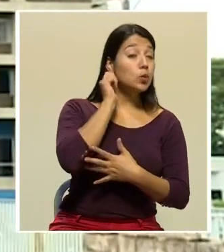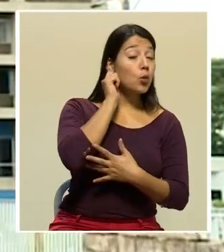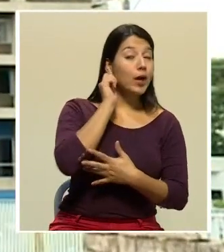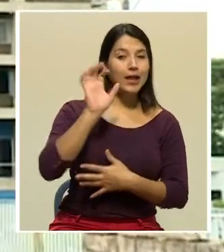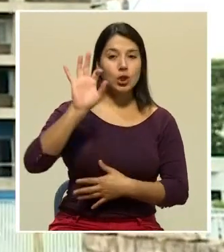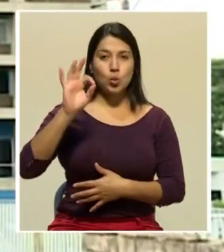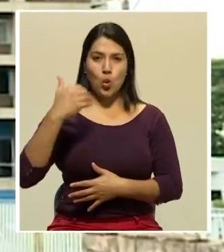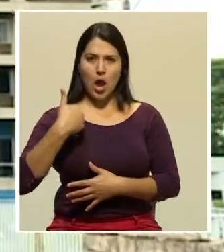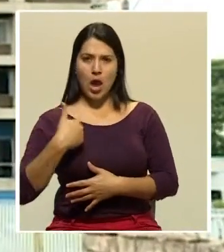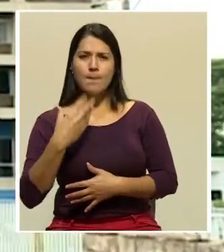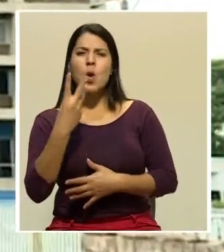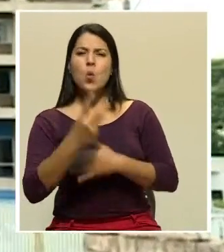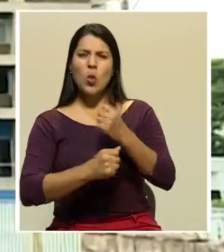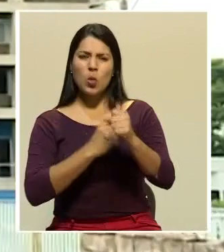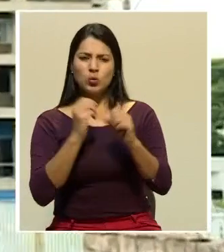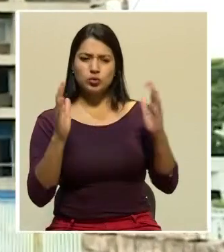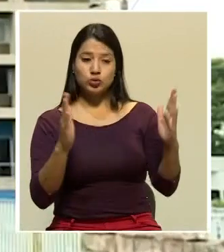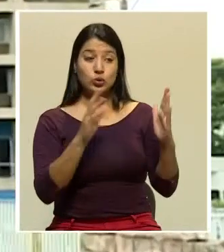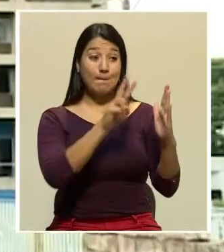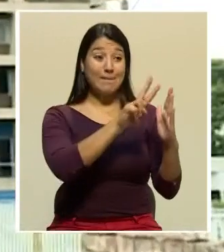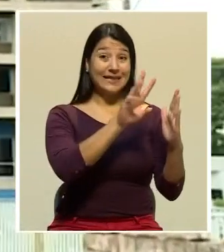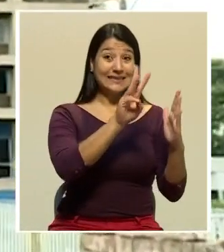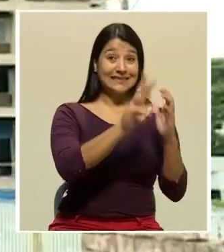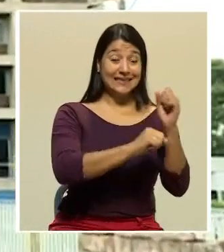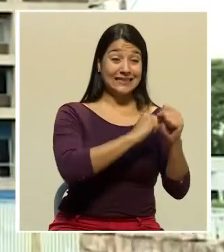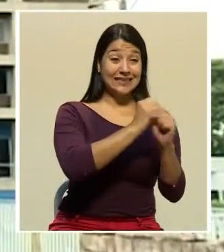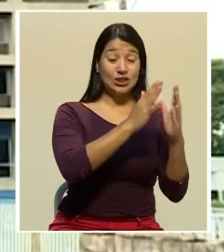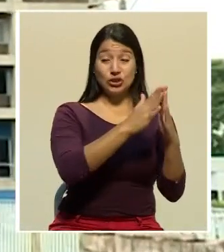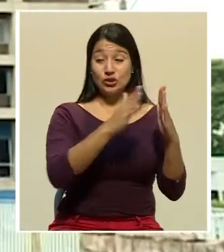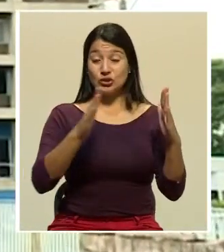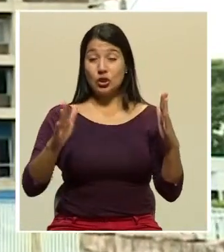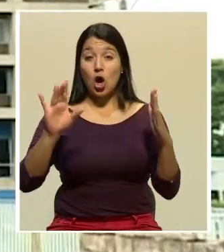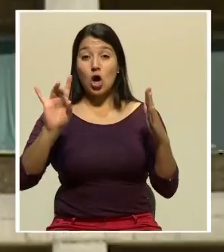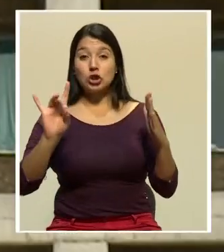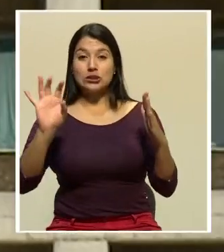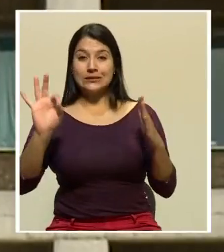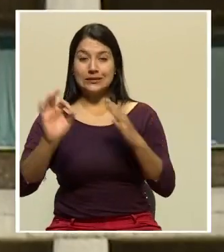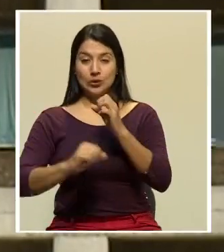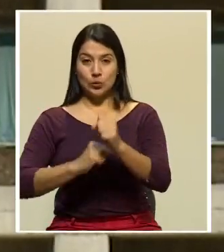un rango de edad de 26 a 89 años.